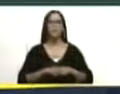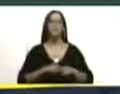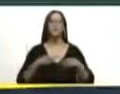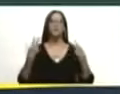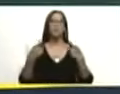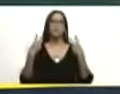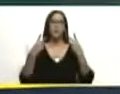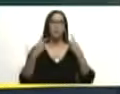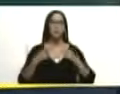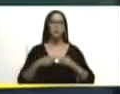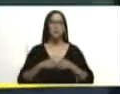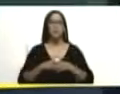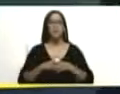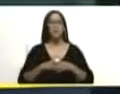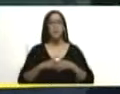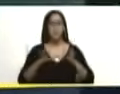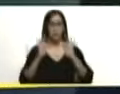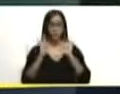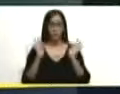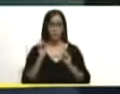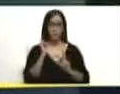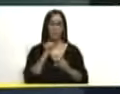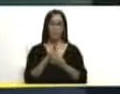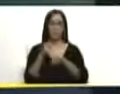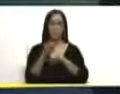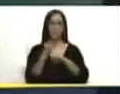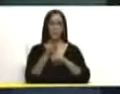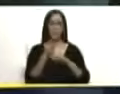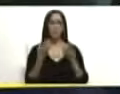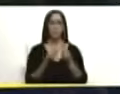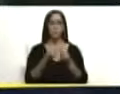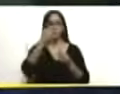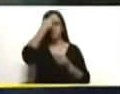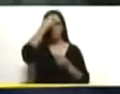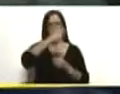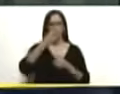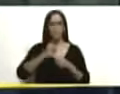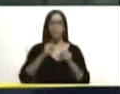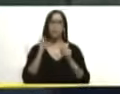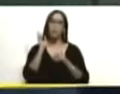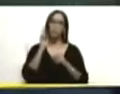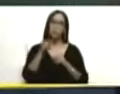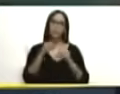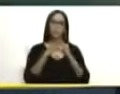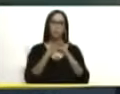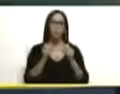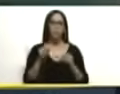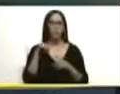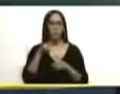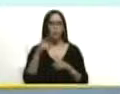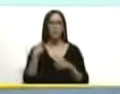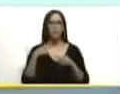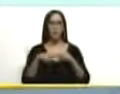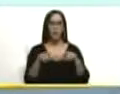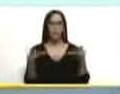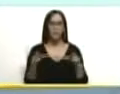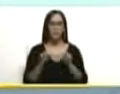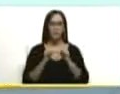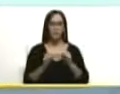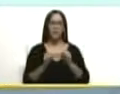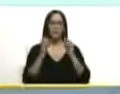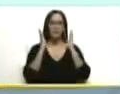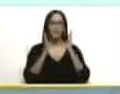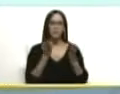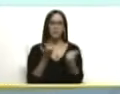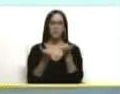victoriosa. Bueno, el método directo de gobierno con el pueblo, donde usted todos los lunes tiene un espacio permanente para atención de los